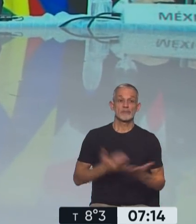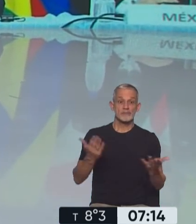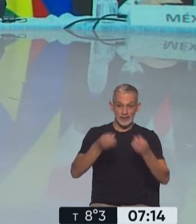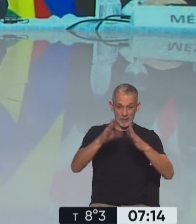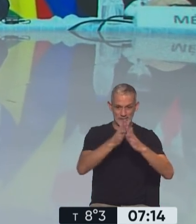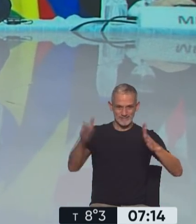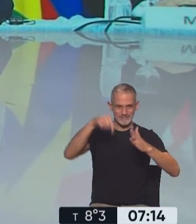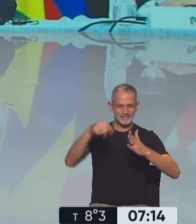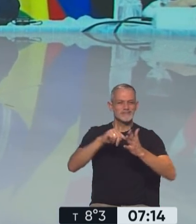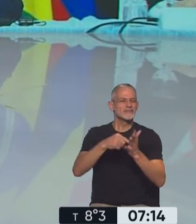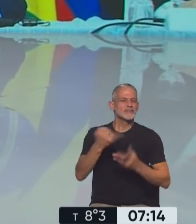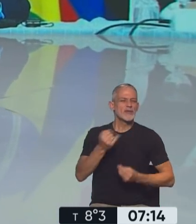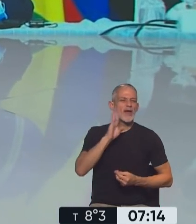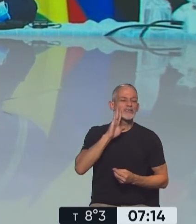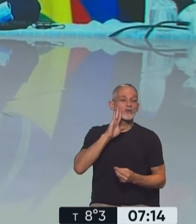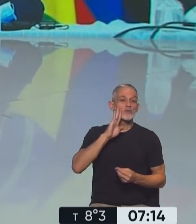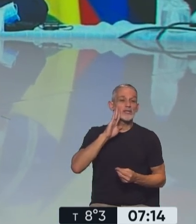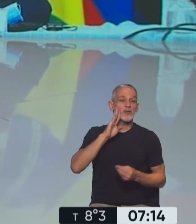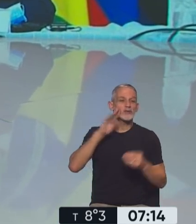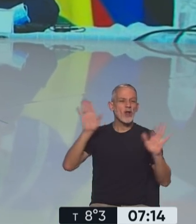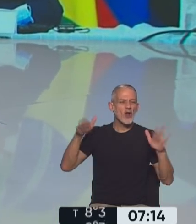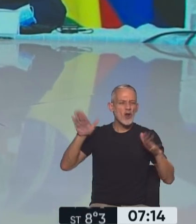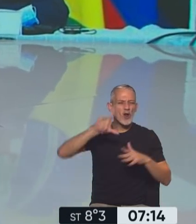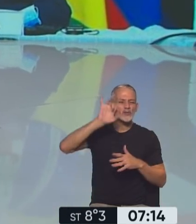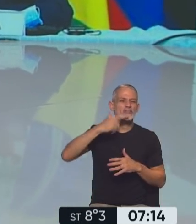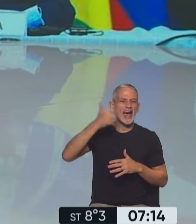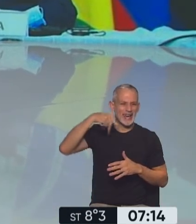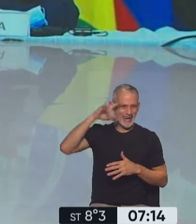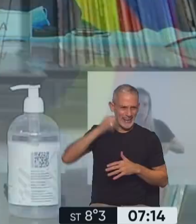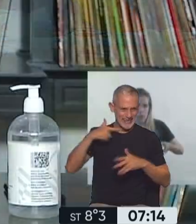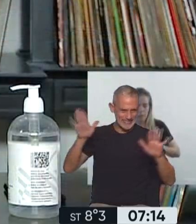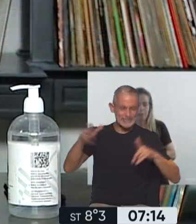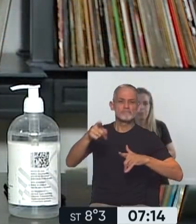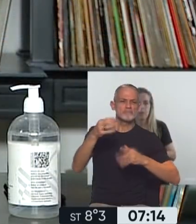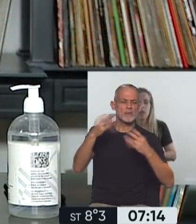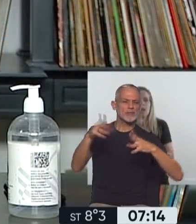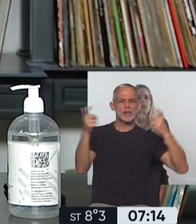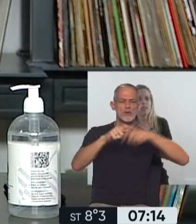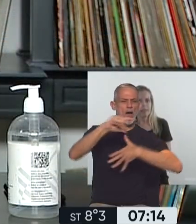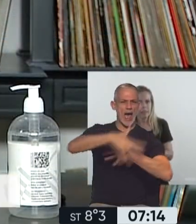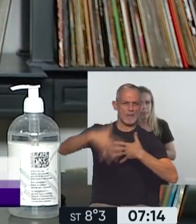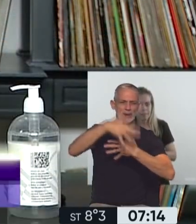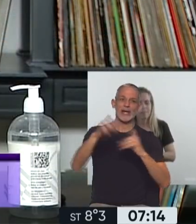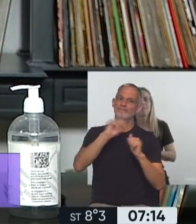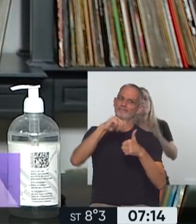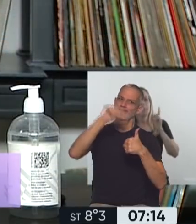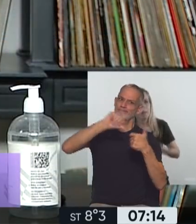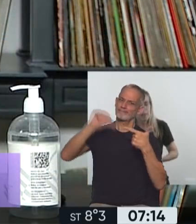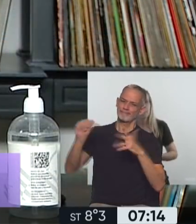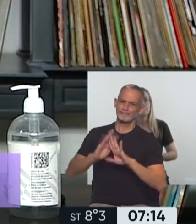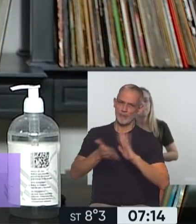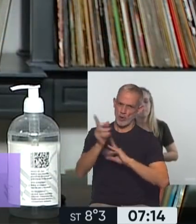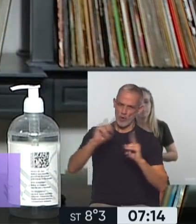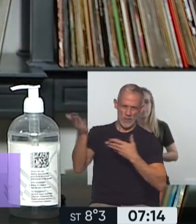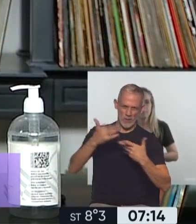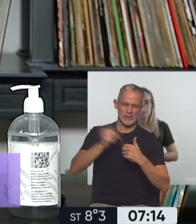Y comienza hoy en la ciudad estadounidense de Los Ángeles la Cumbre de las Américas, con algunas exclusiones, lo veníamos señalando, el caso de